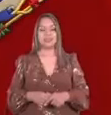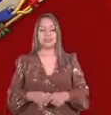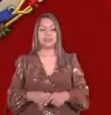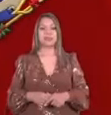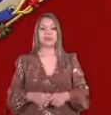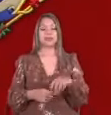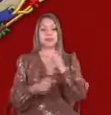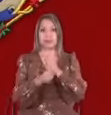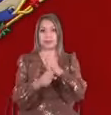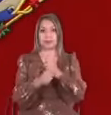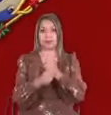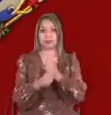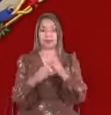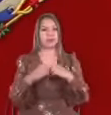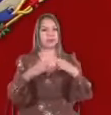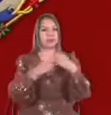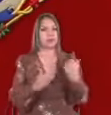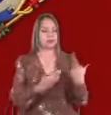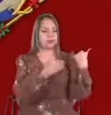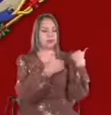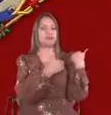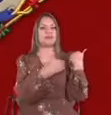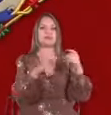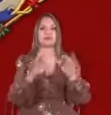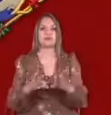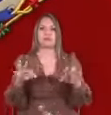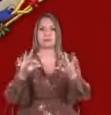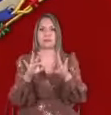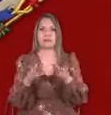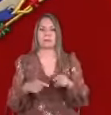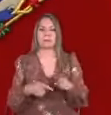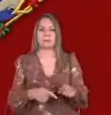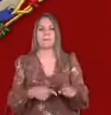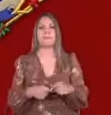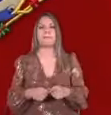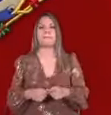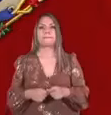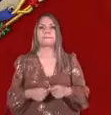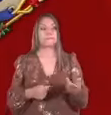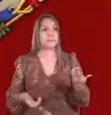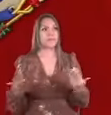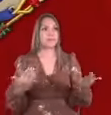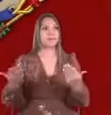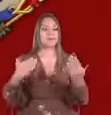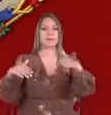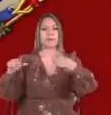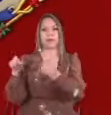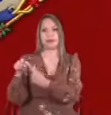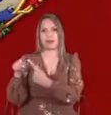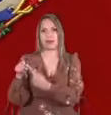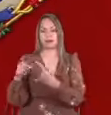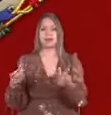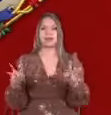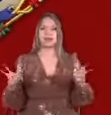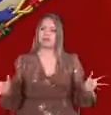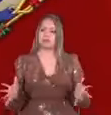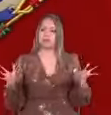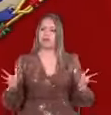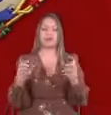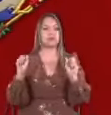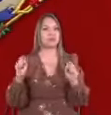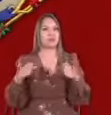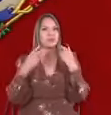Uno de los trabajos dignos y exitosos más importantes que hemos emprendido ha sido este, el de llamar a la mesa de inversiones de Quito y fomentar a que la gente pueda